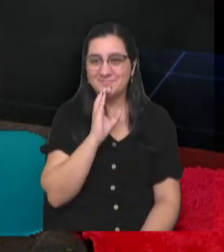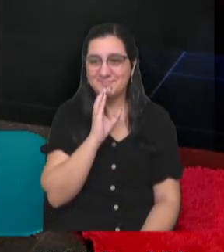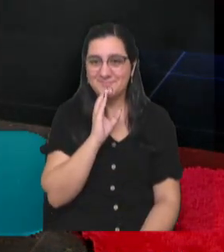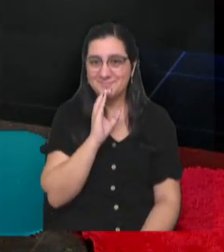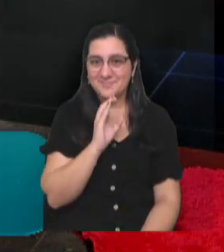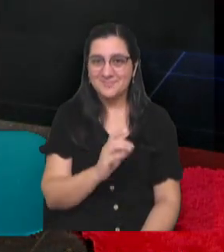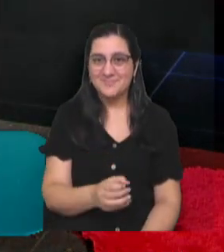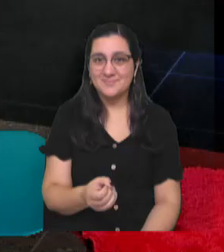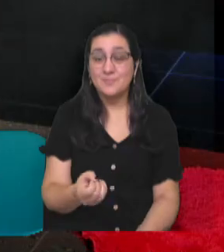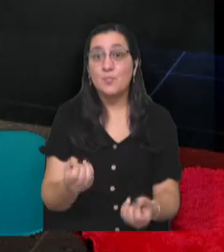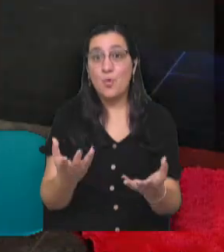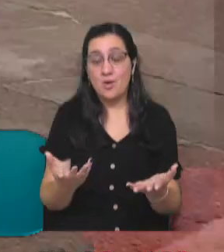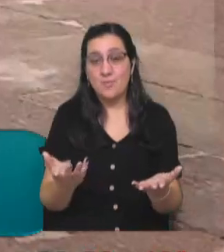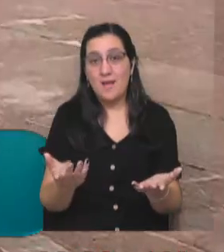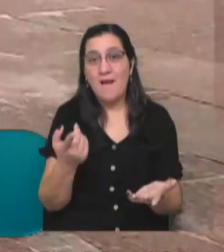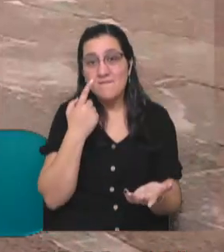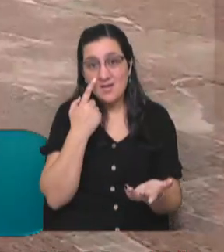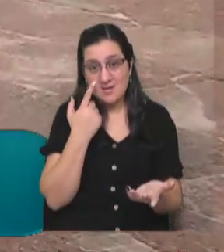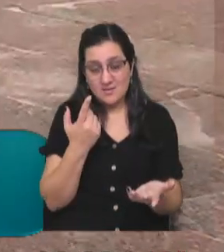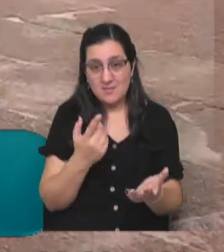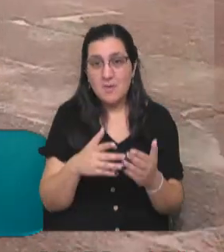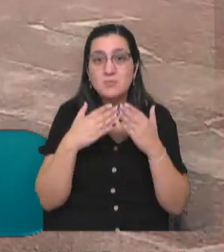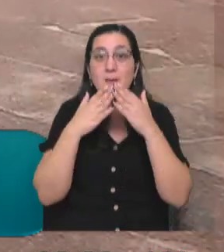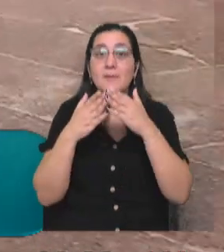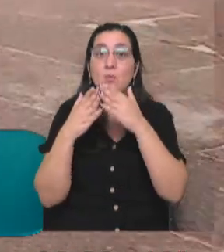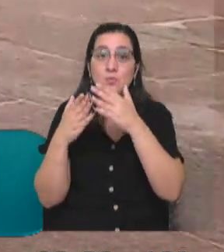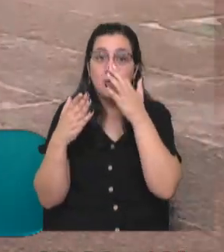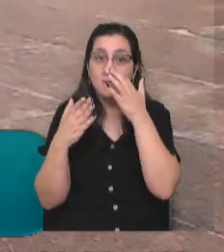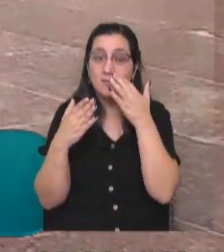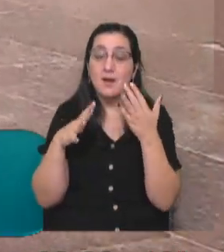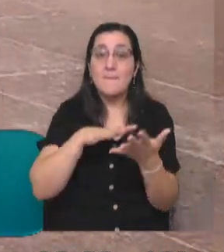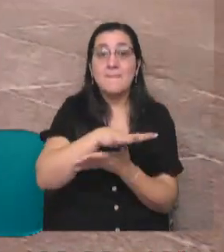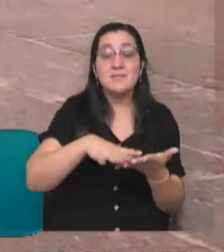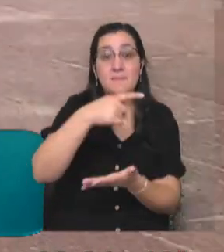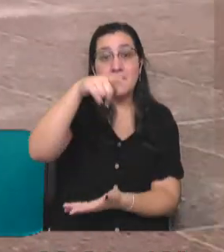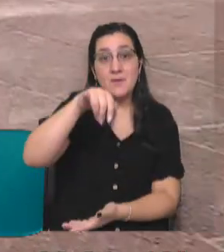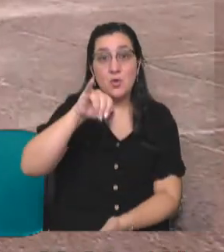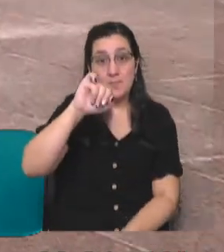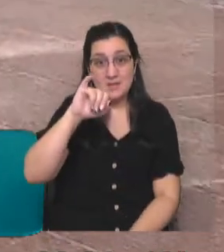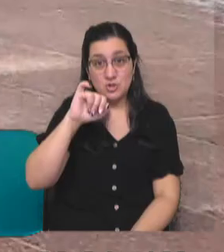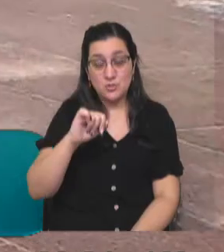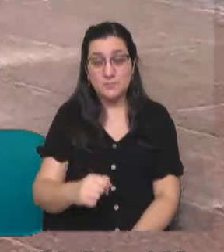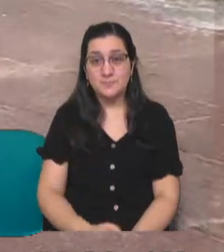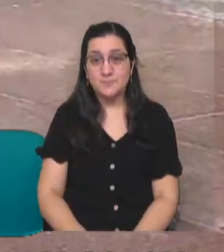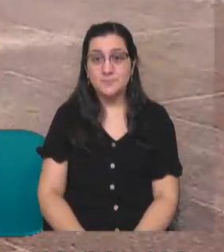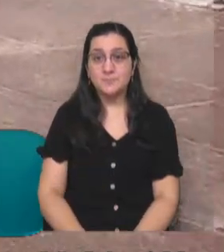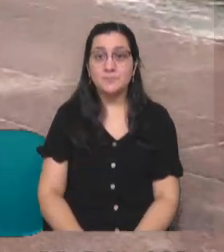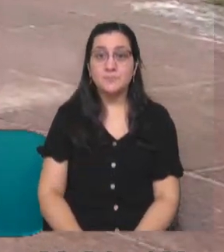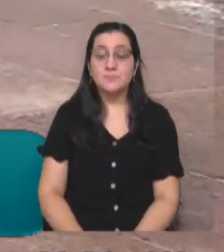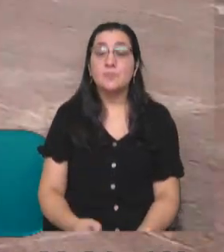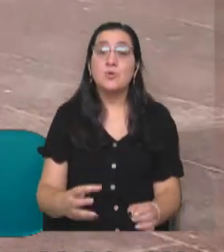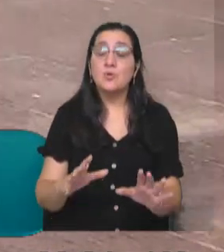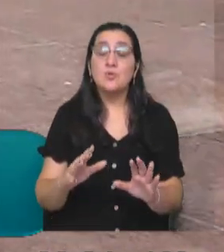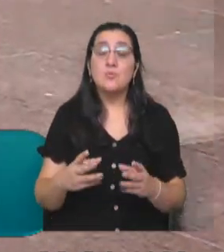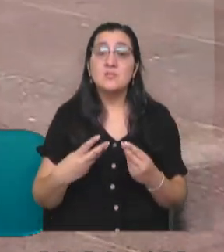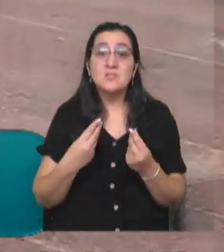Pero bueno, Fito, a ver, vamos a preguntar acá, justamente la plaza Primero de Mayo, bueno, ¿cómo lo viven,